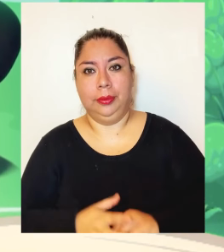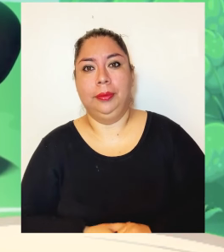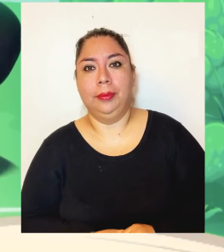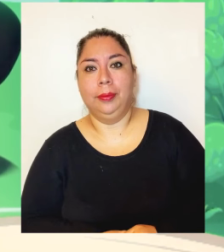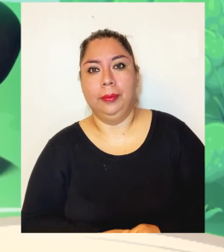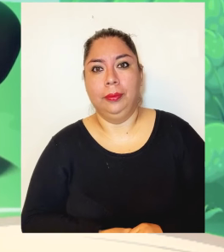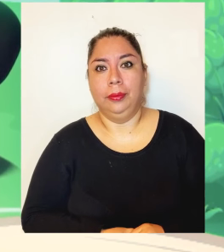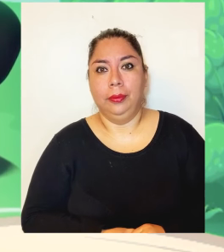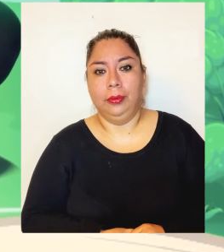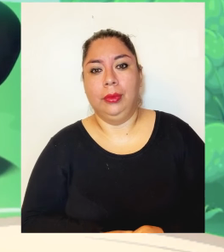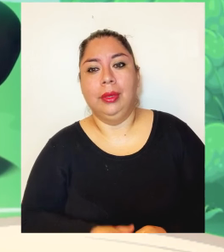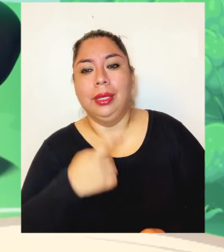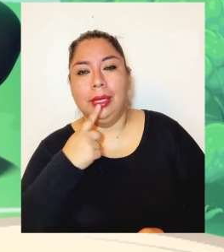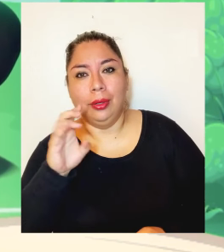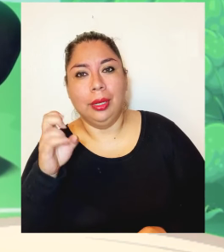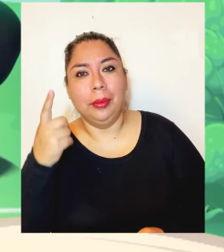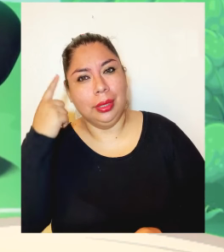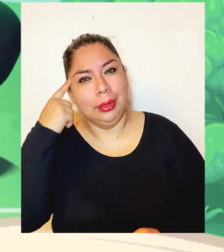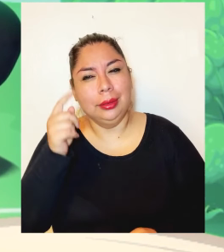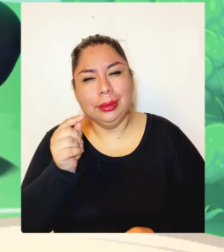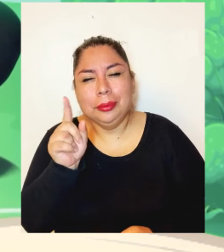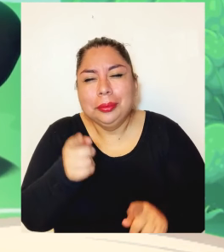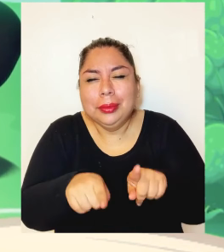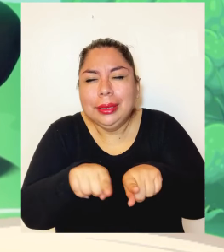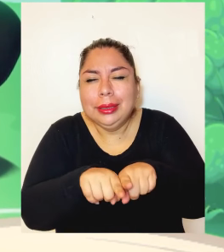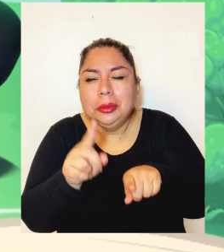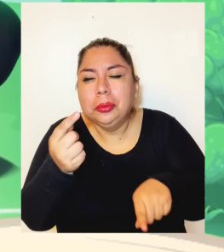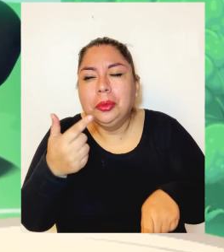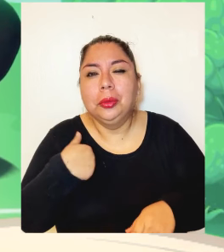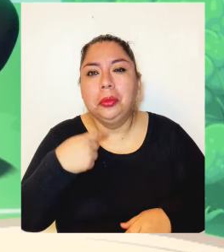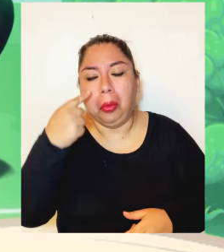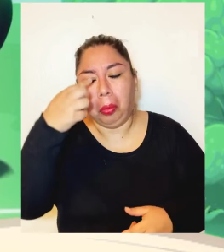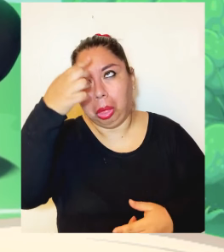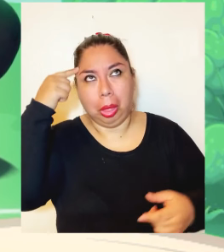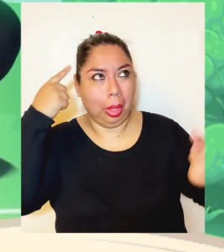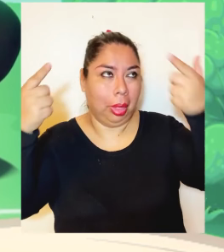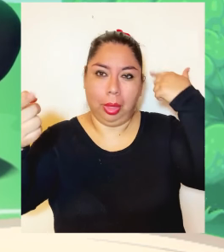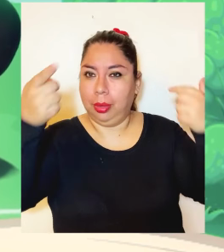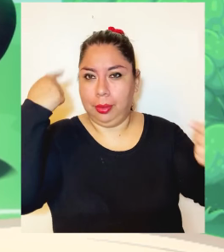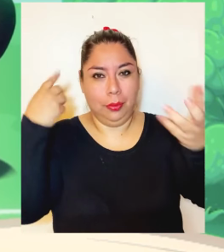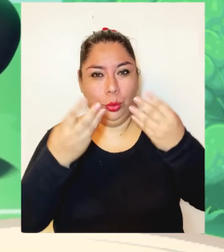Creo que Emilia se parece un poco a mí. Yo también me distraigo mucho.